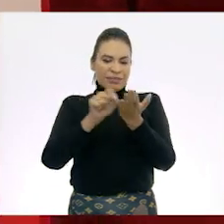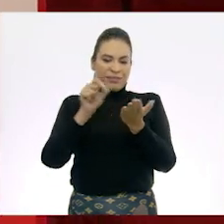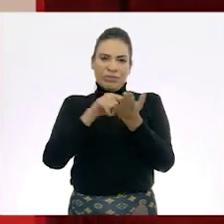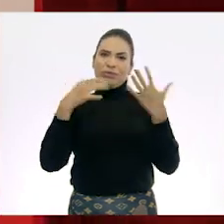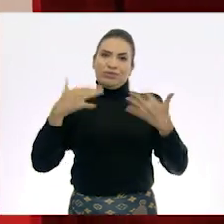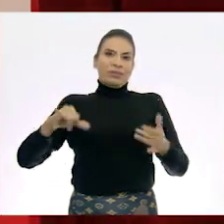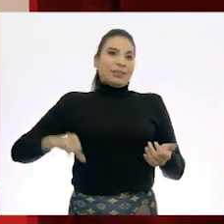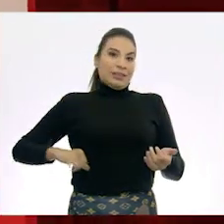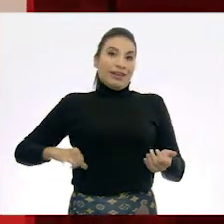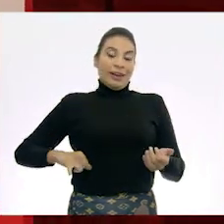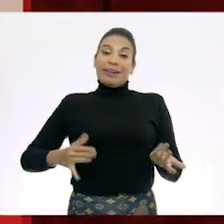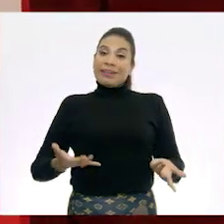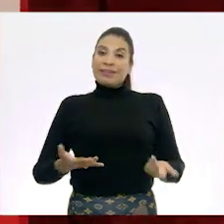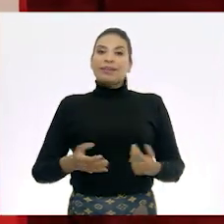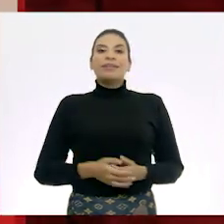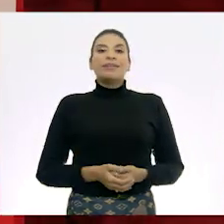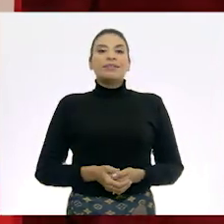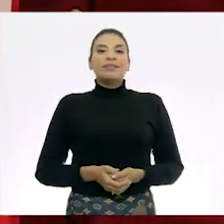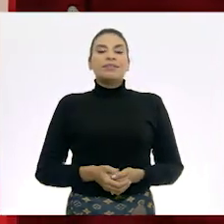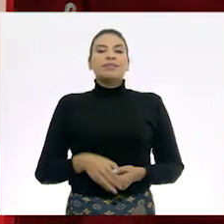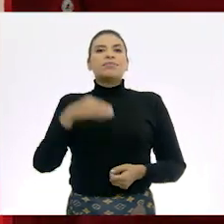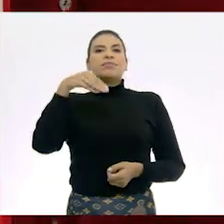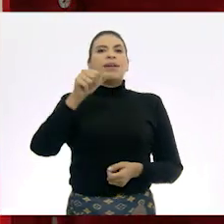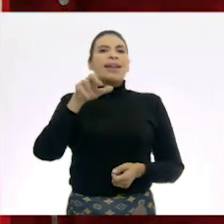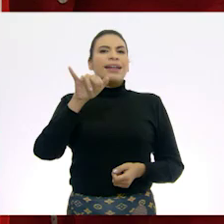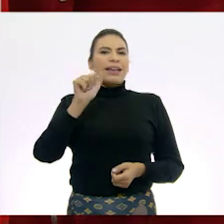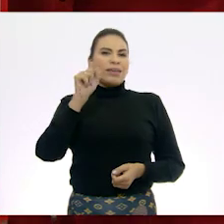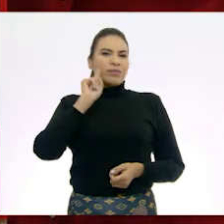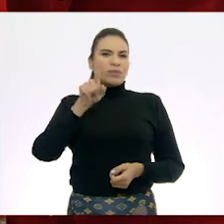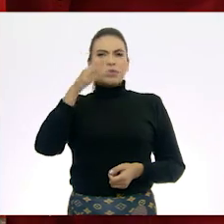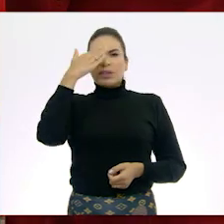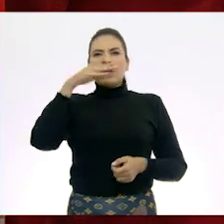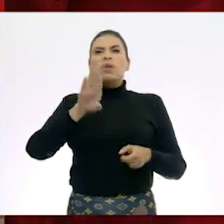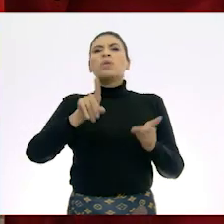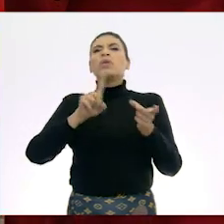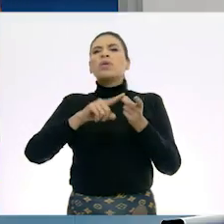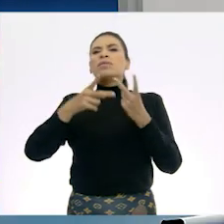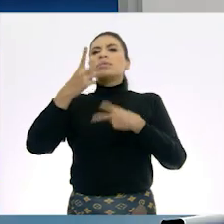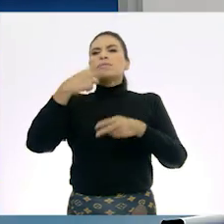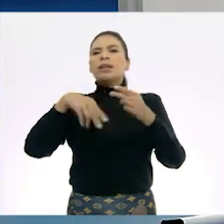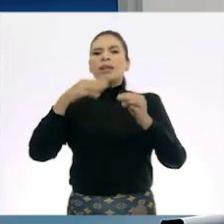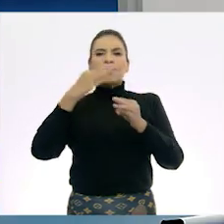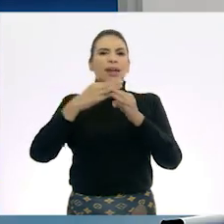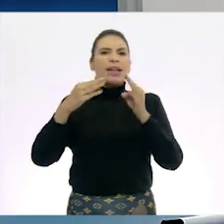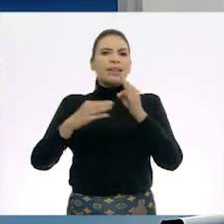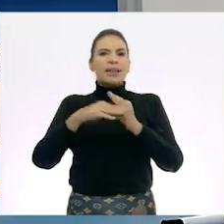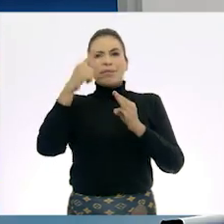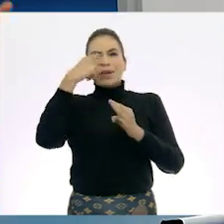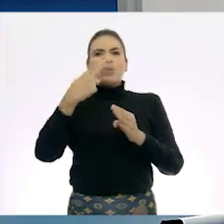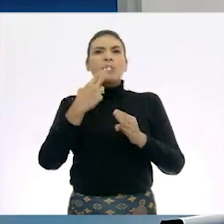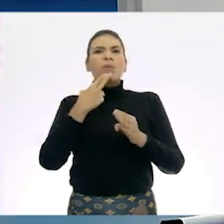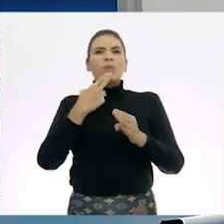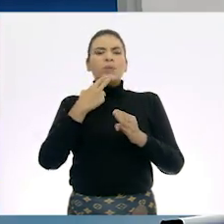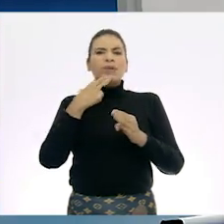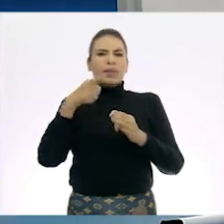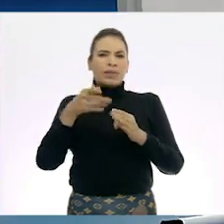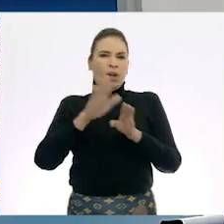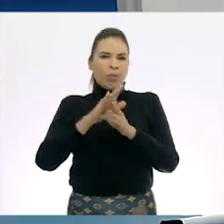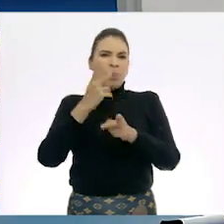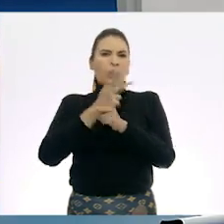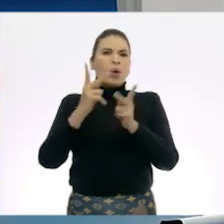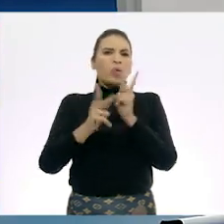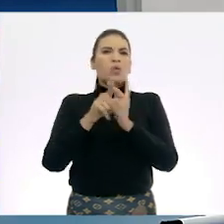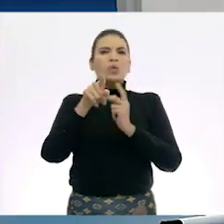interés. Y pues, María, ¿tú sabes de dónde se obtiene la materia prima de los productos